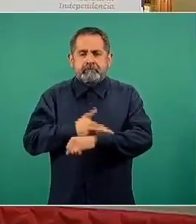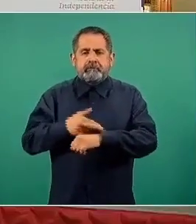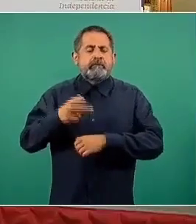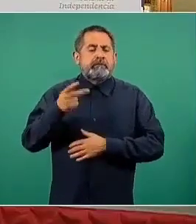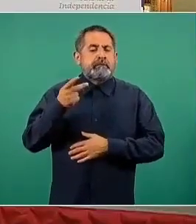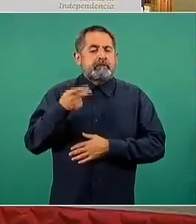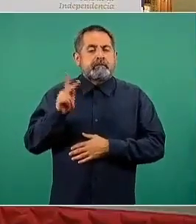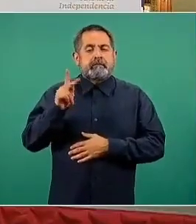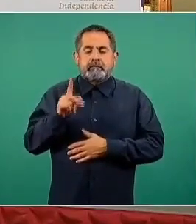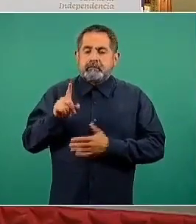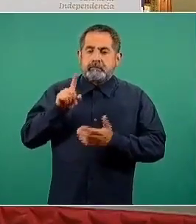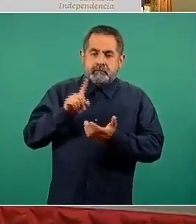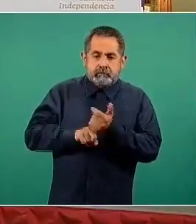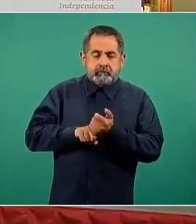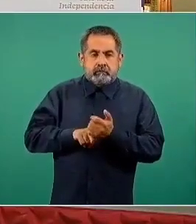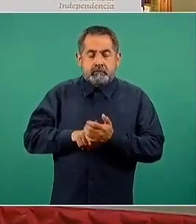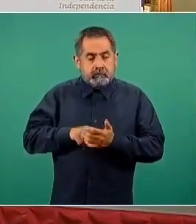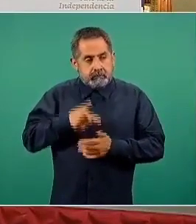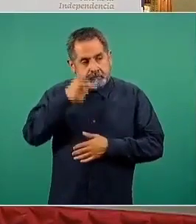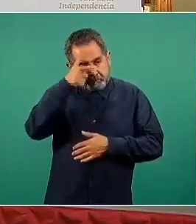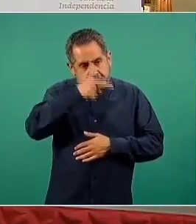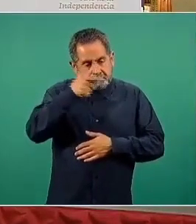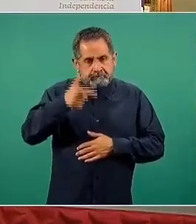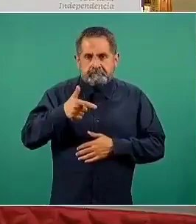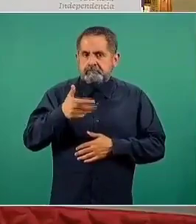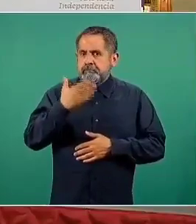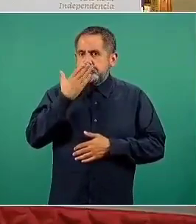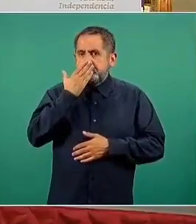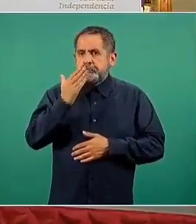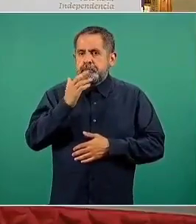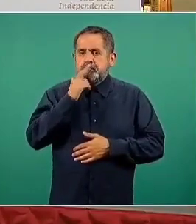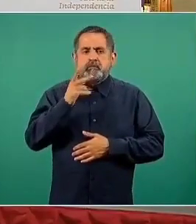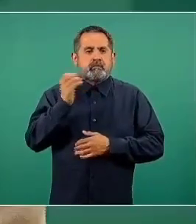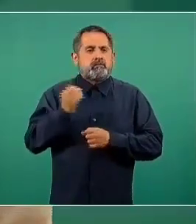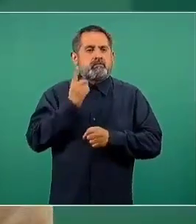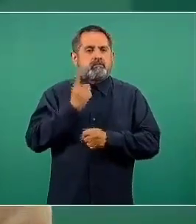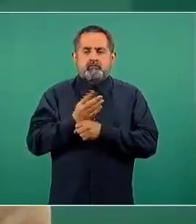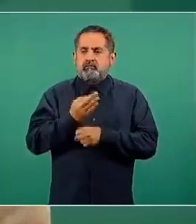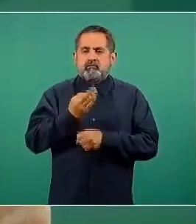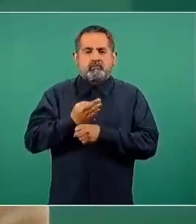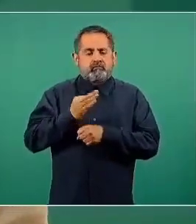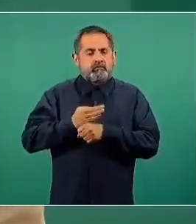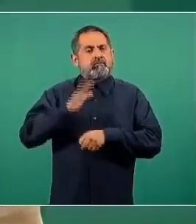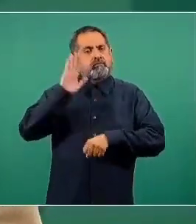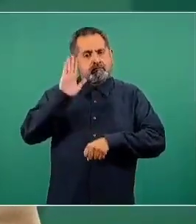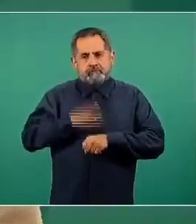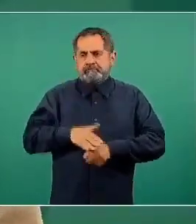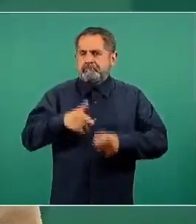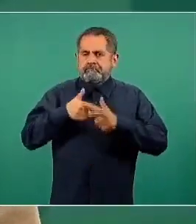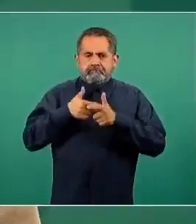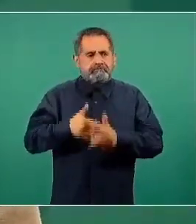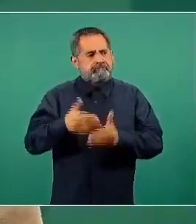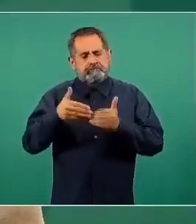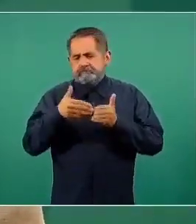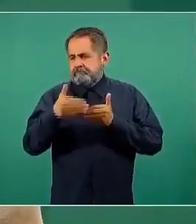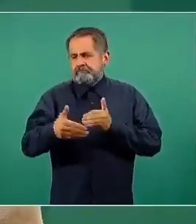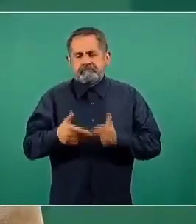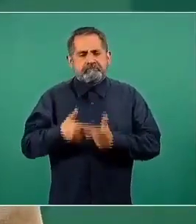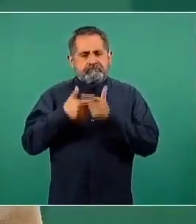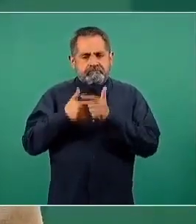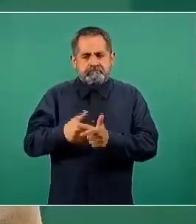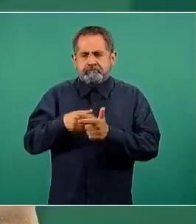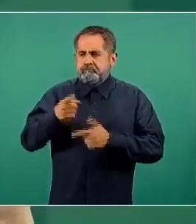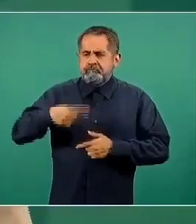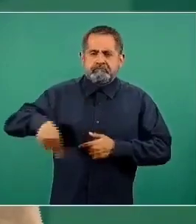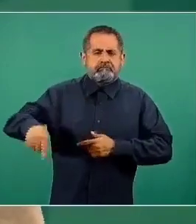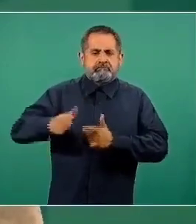pero que hemos visto grandes oportunidades de que se convierta en un espacio más permanente, estratégico, de